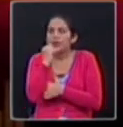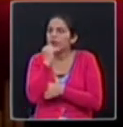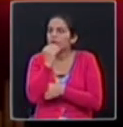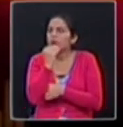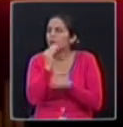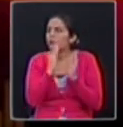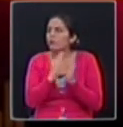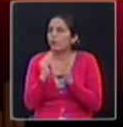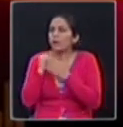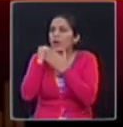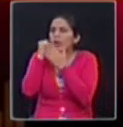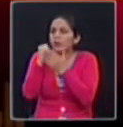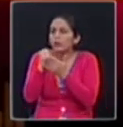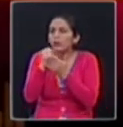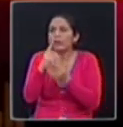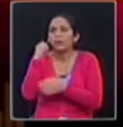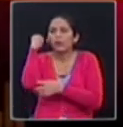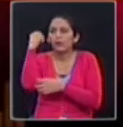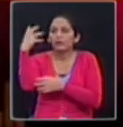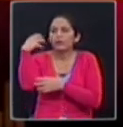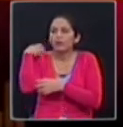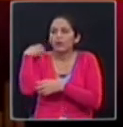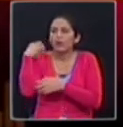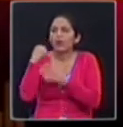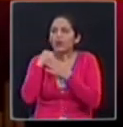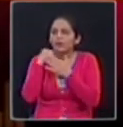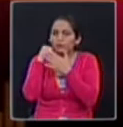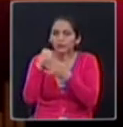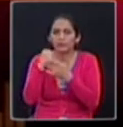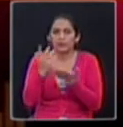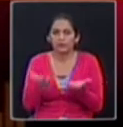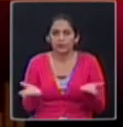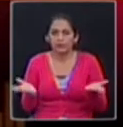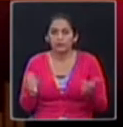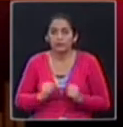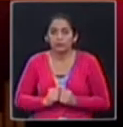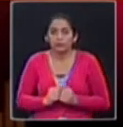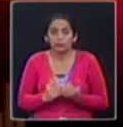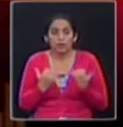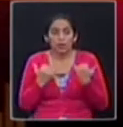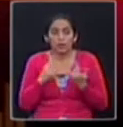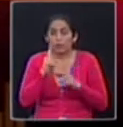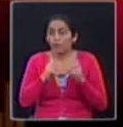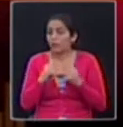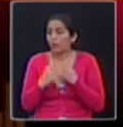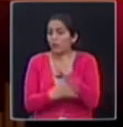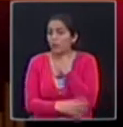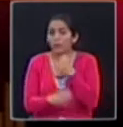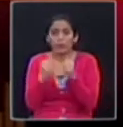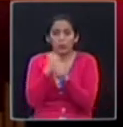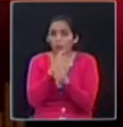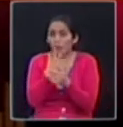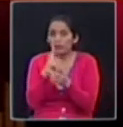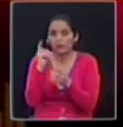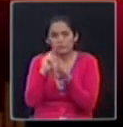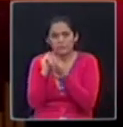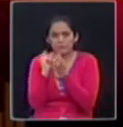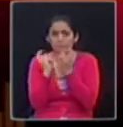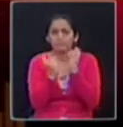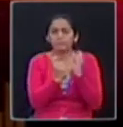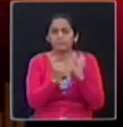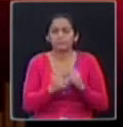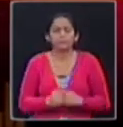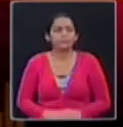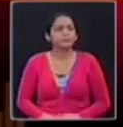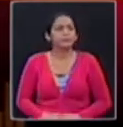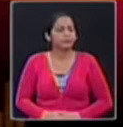nos permitan dar respuestas reales, no retóricas, a esta realidad que queremos modificar, y la haremos en conjunto. Claro, y ahí surge